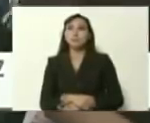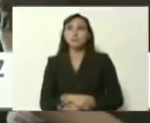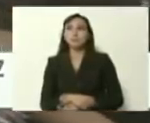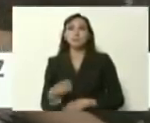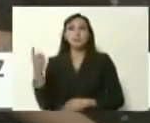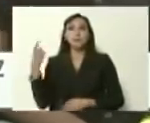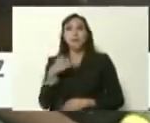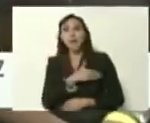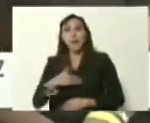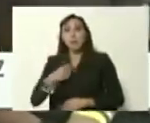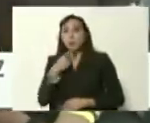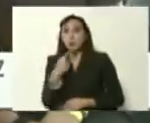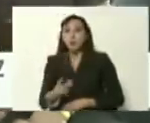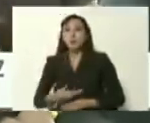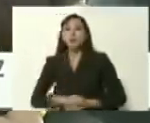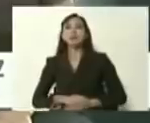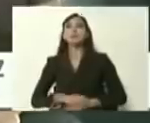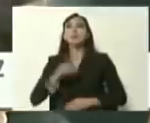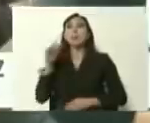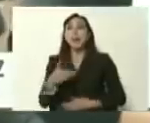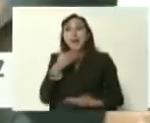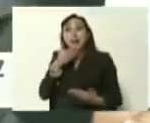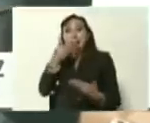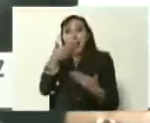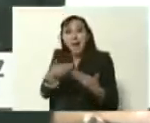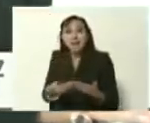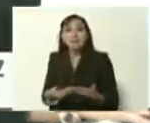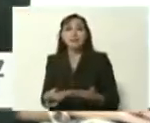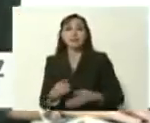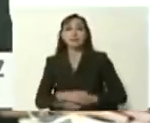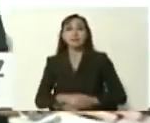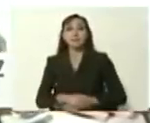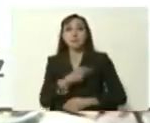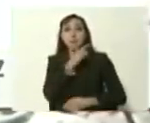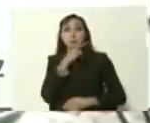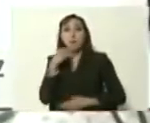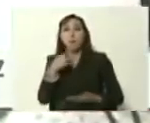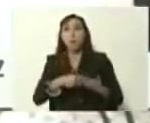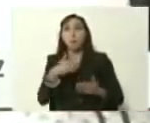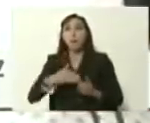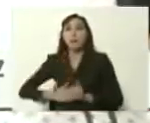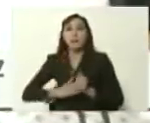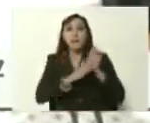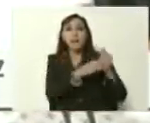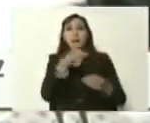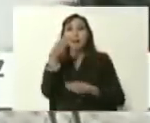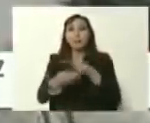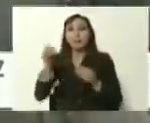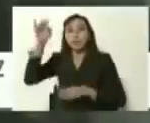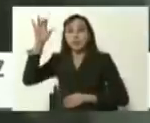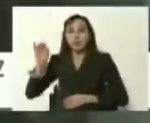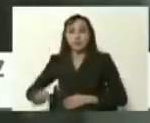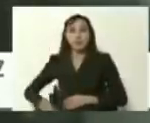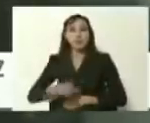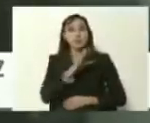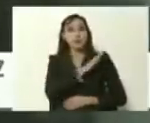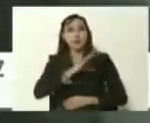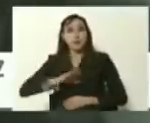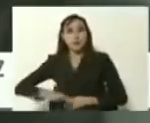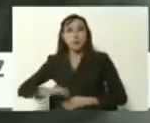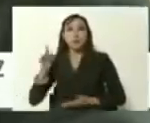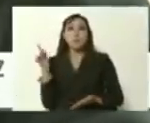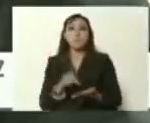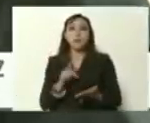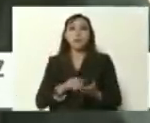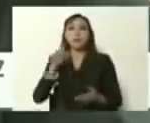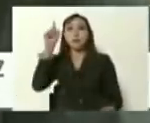Queremos dar un agradecimiento en nombre de los líderes cristianos que están presentes y también